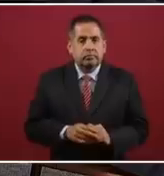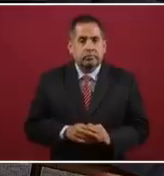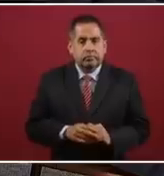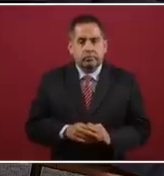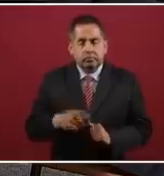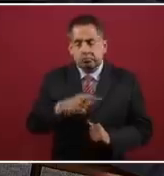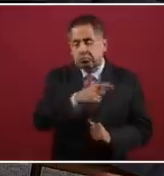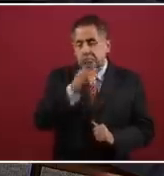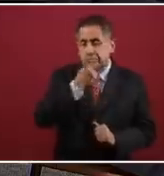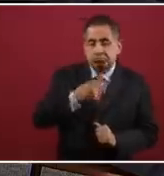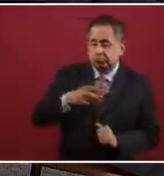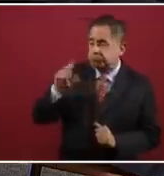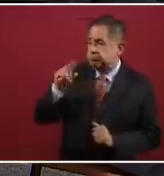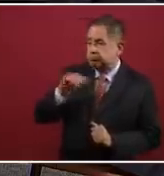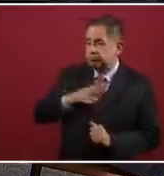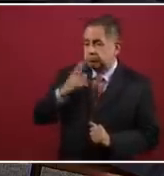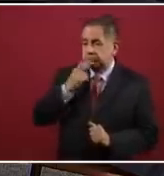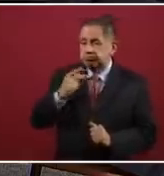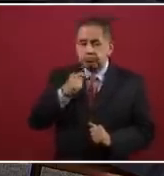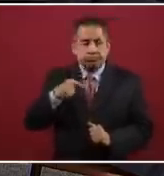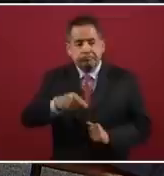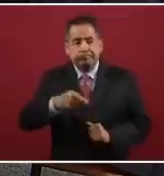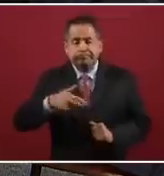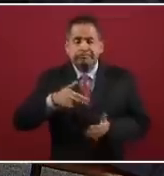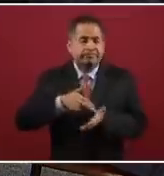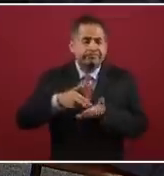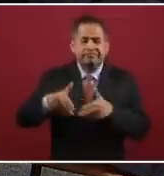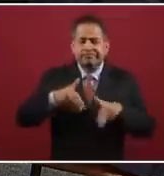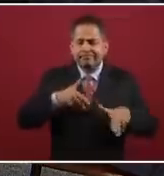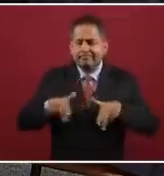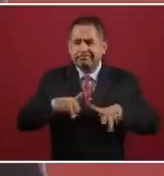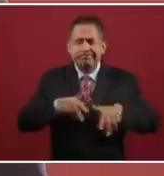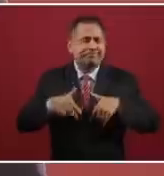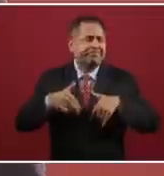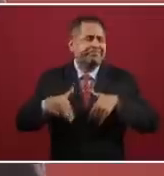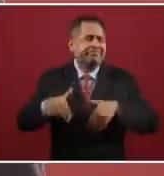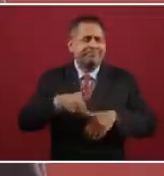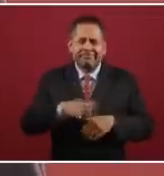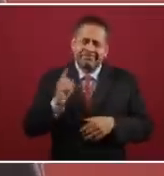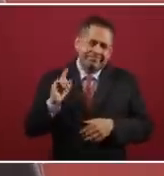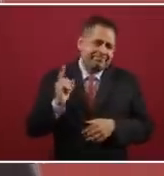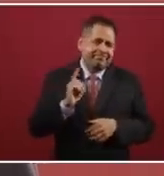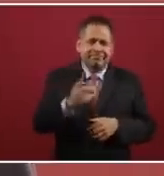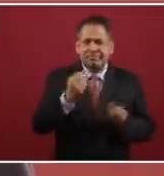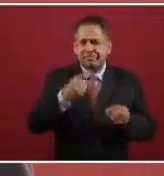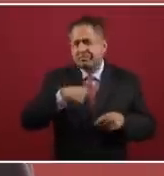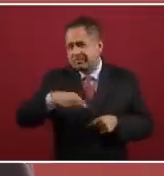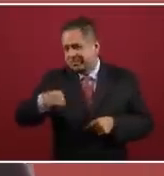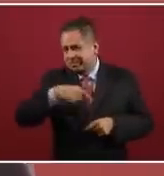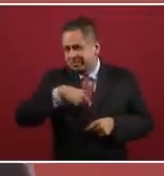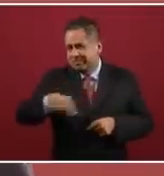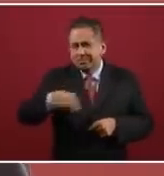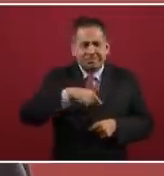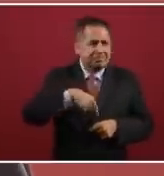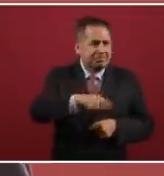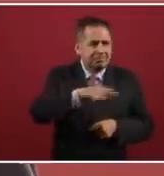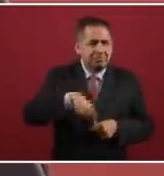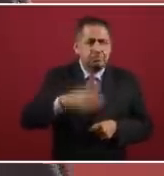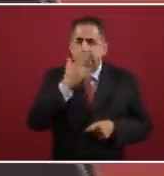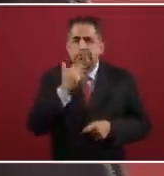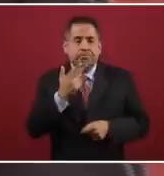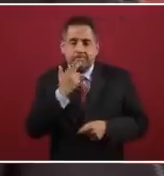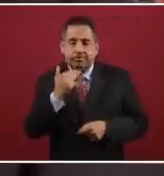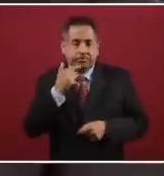Me decían no, porque caminan mucho los indígenas, no tienen diabetes. Lo que